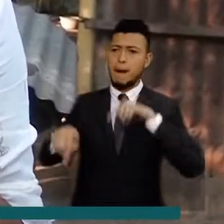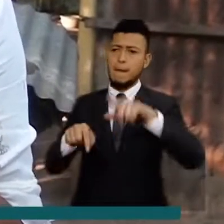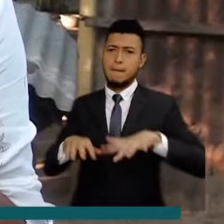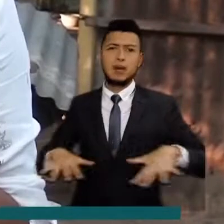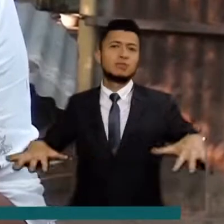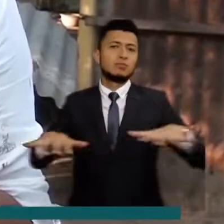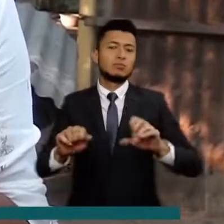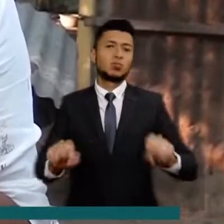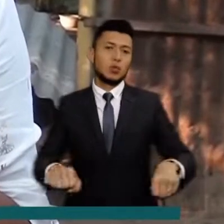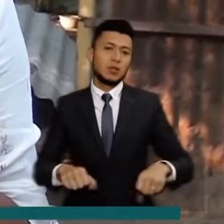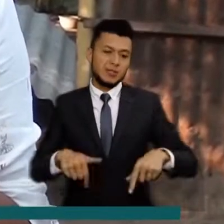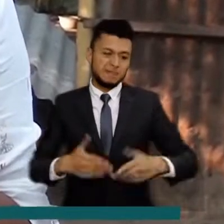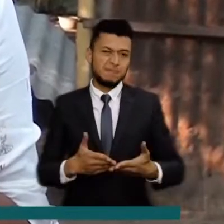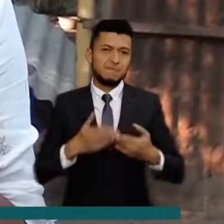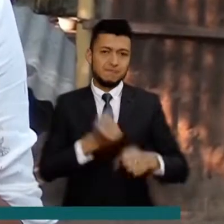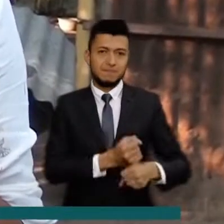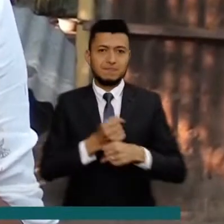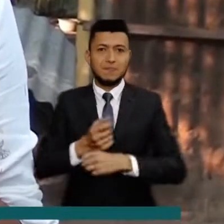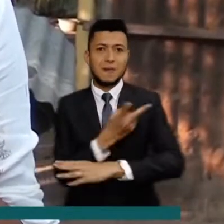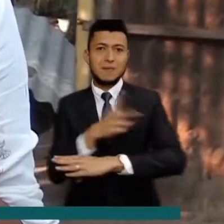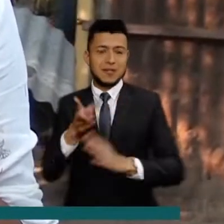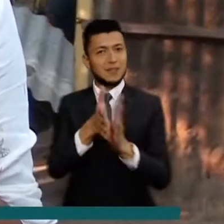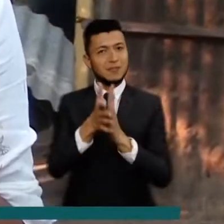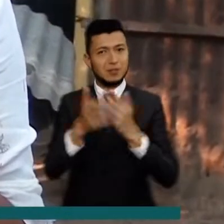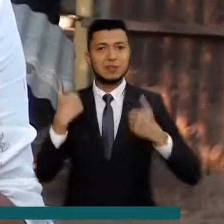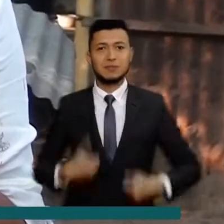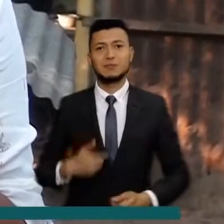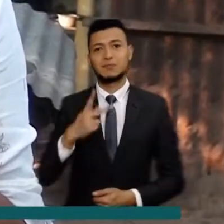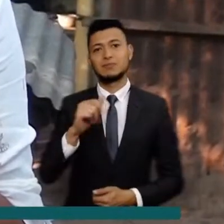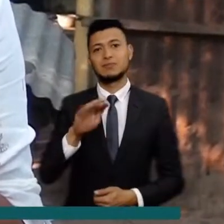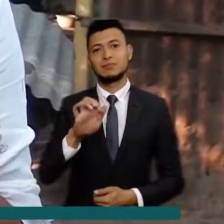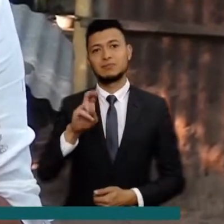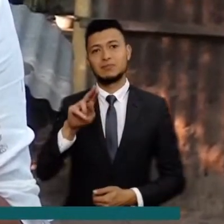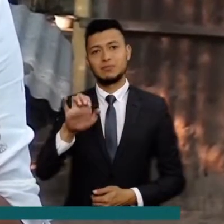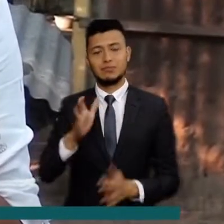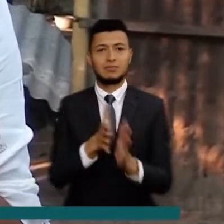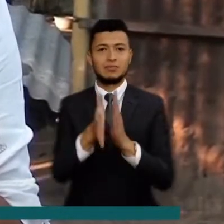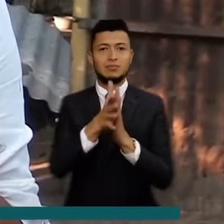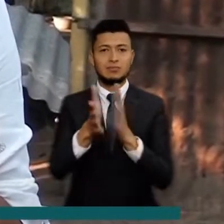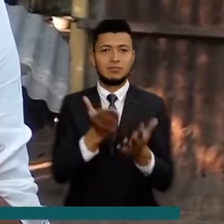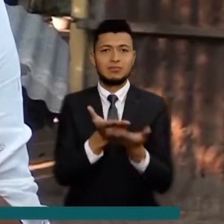turistas en este espacio. Desde Puerto Carreño, Ichá, informó Caterín Vargas para Enlace 13.